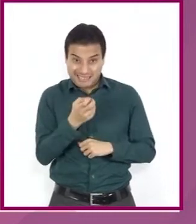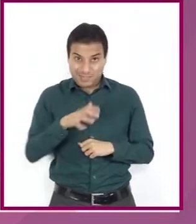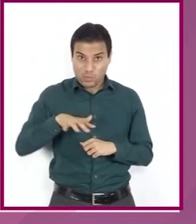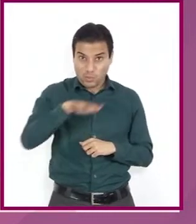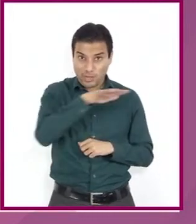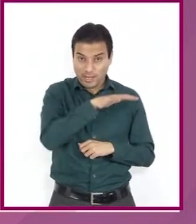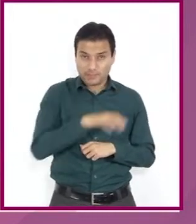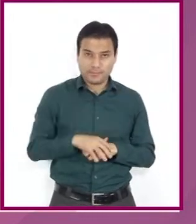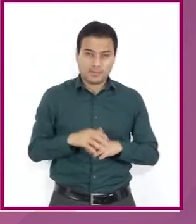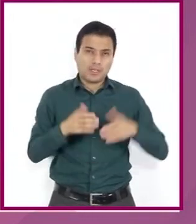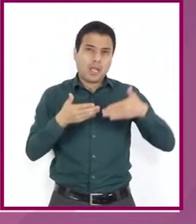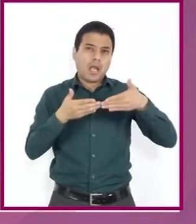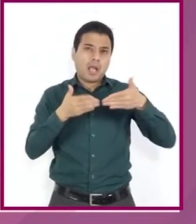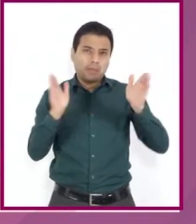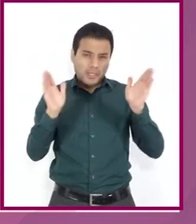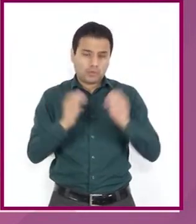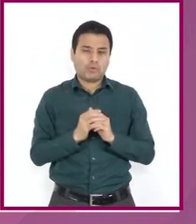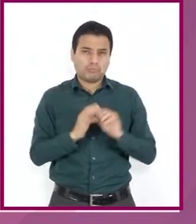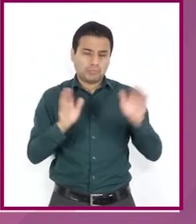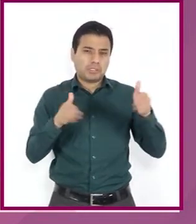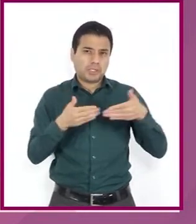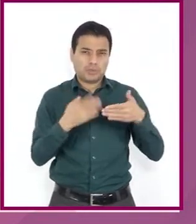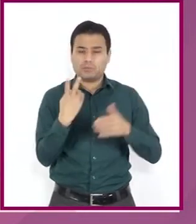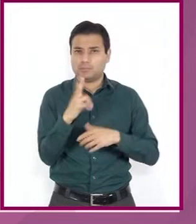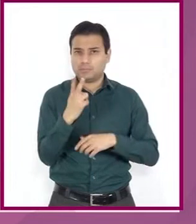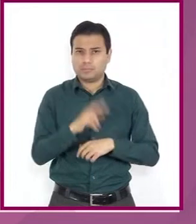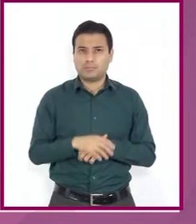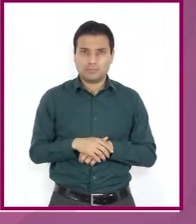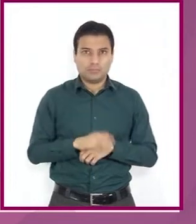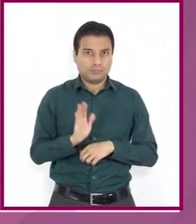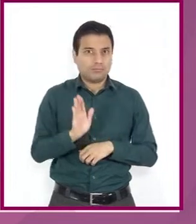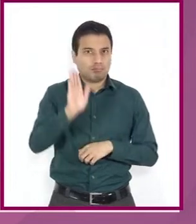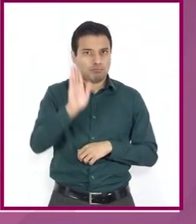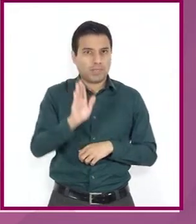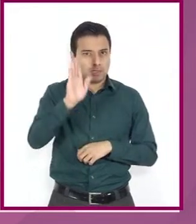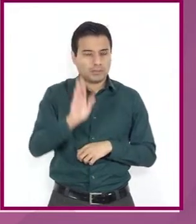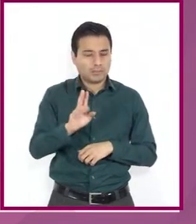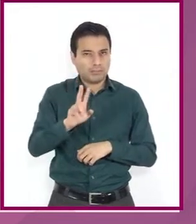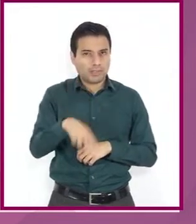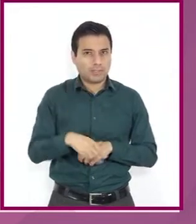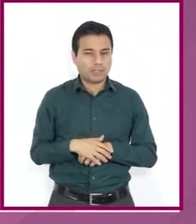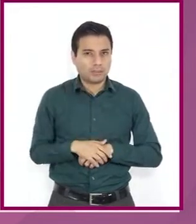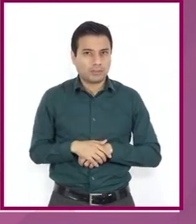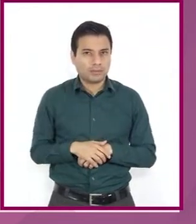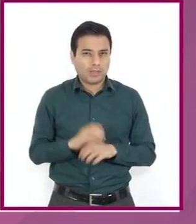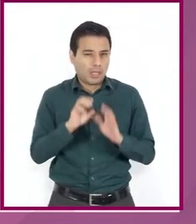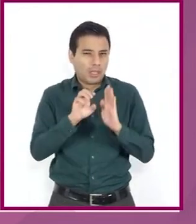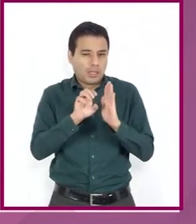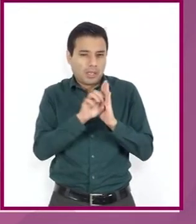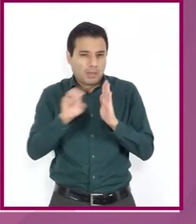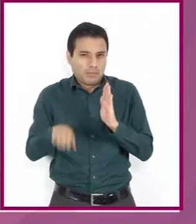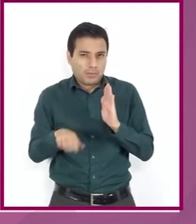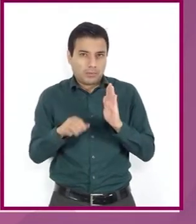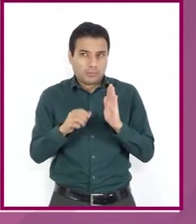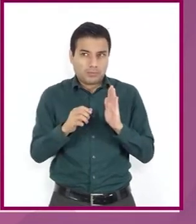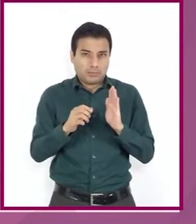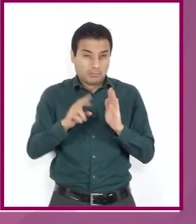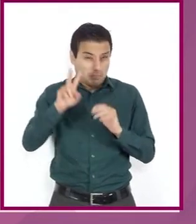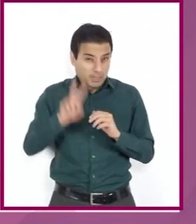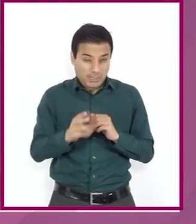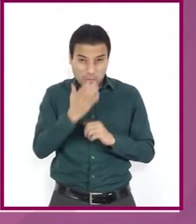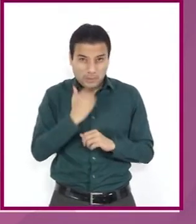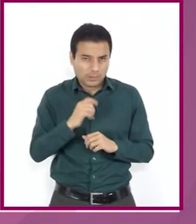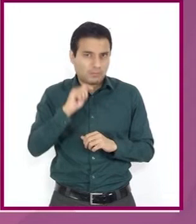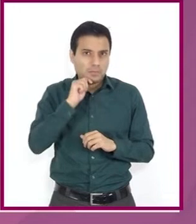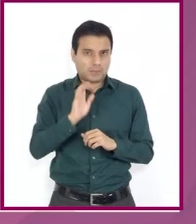ambientes abiertos o cerrados pueden parecer muy reales, incluso si no existen en la vida real.